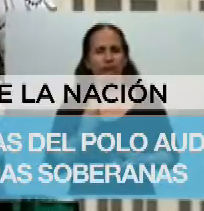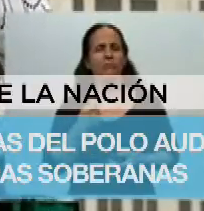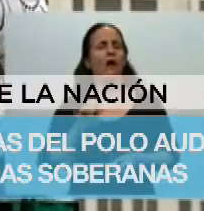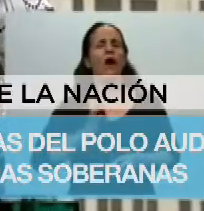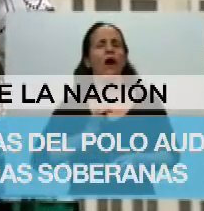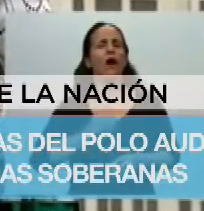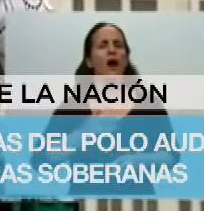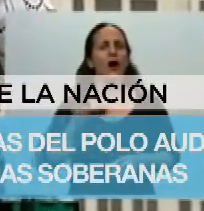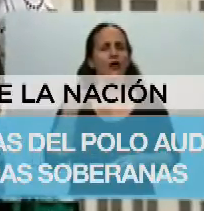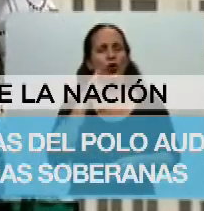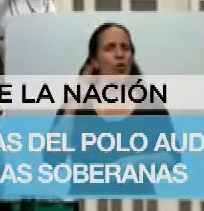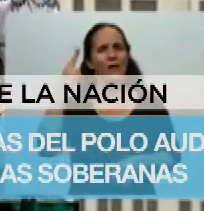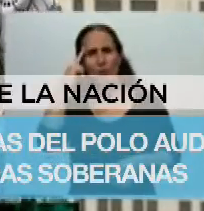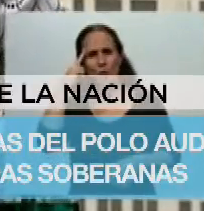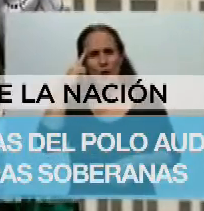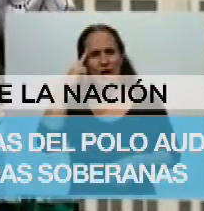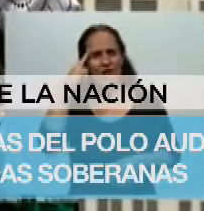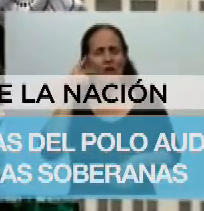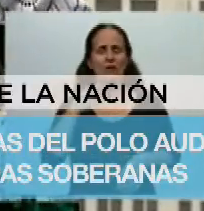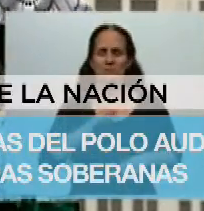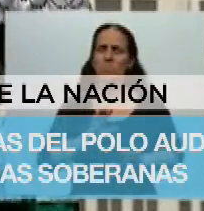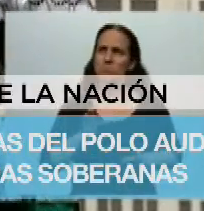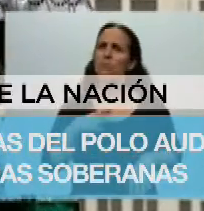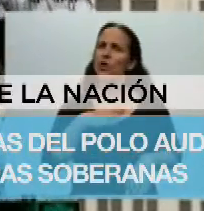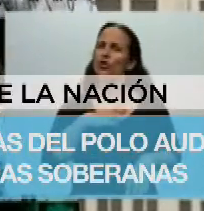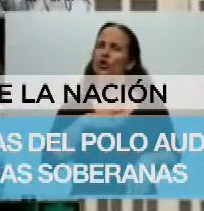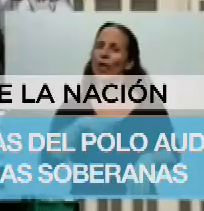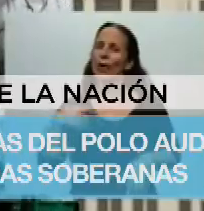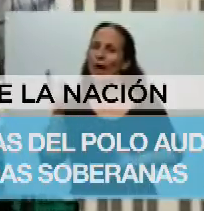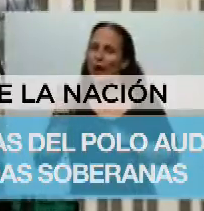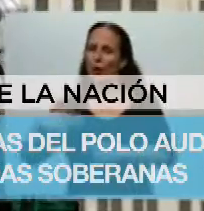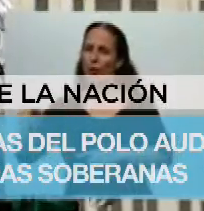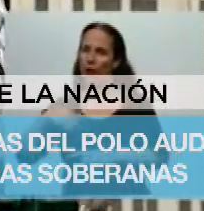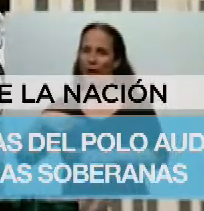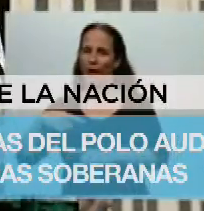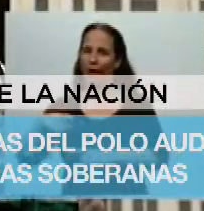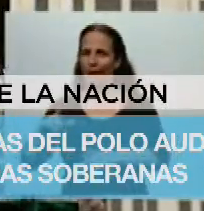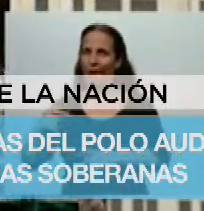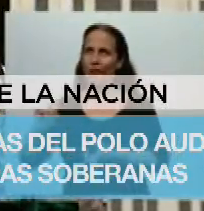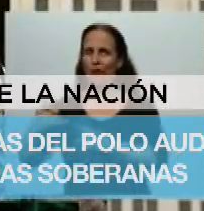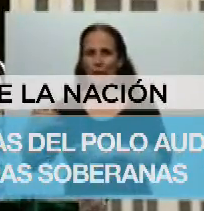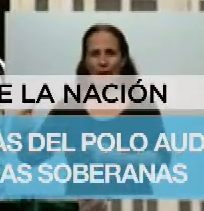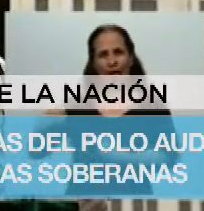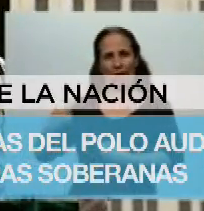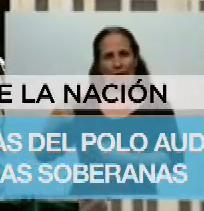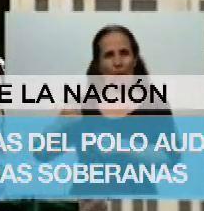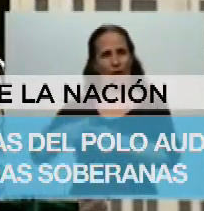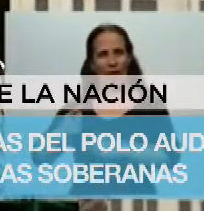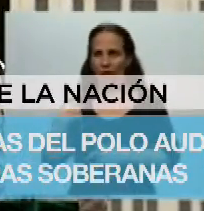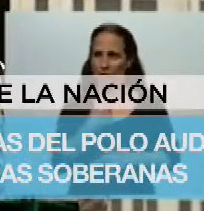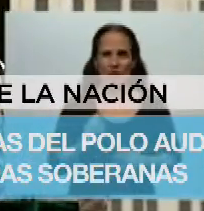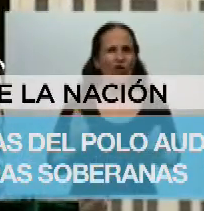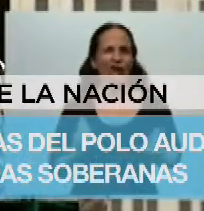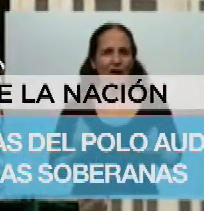año 2009 y que todavía no nos perdonan, y que es haber recuperado